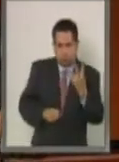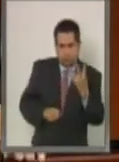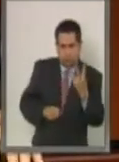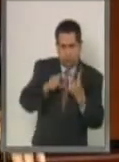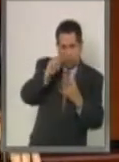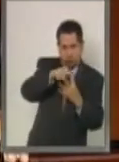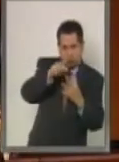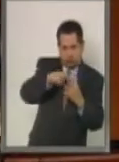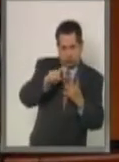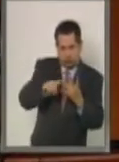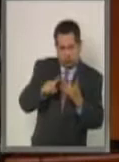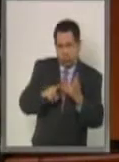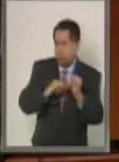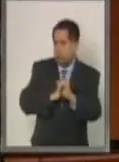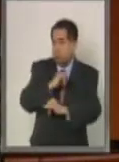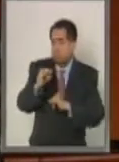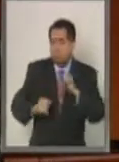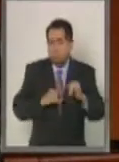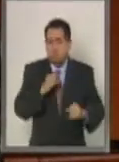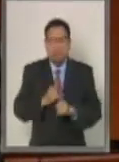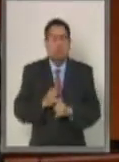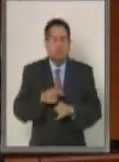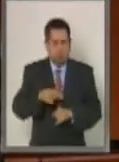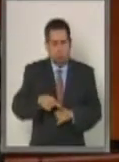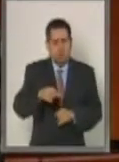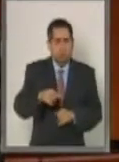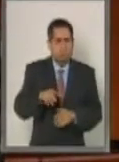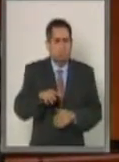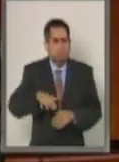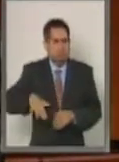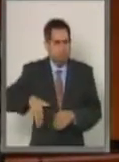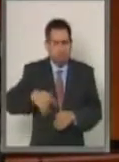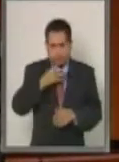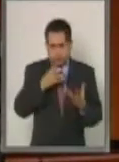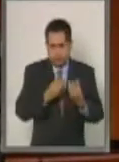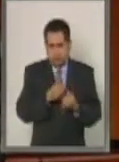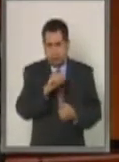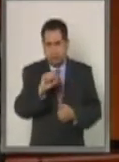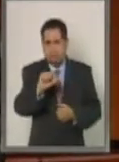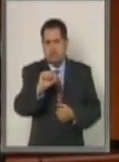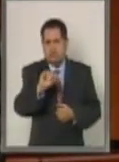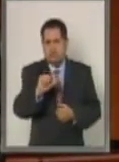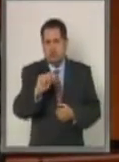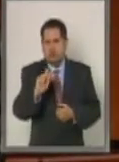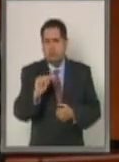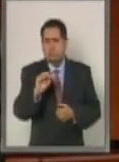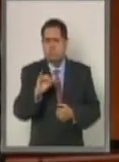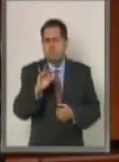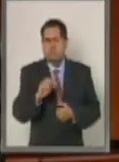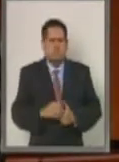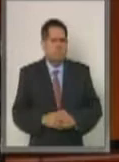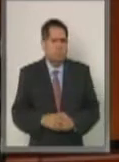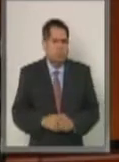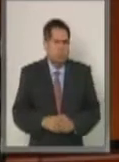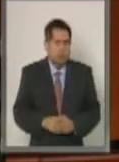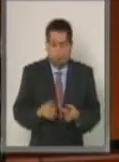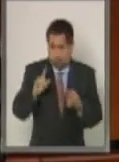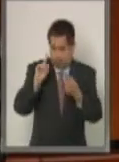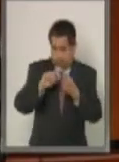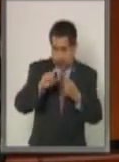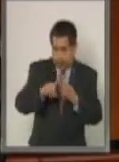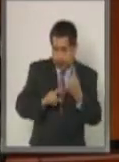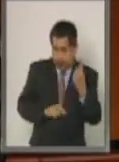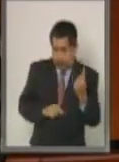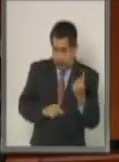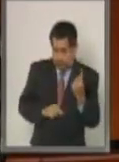instrumentos internacionales de la región que he hecho referencia. En primer término,